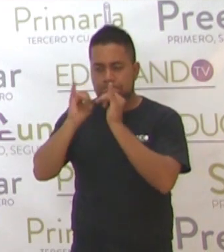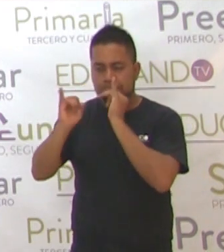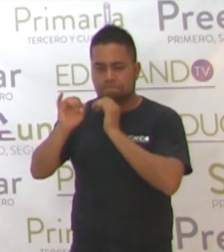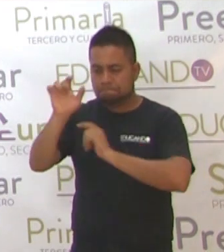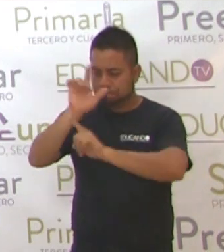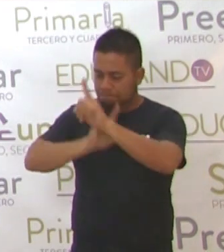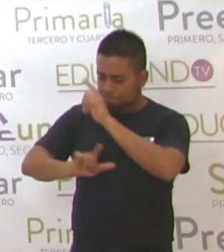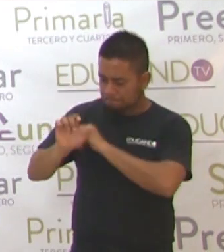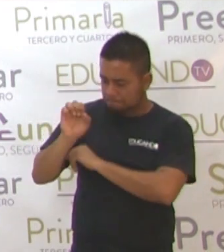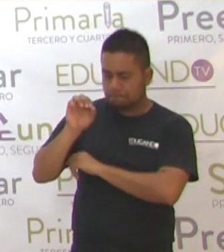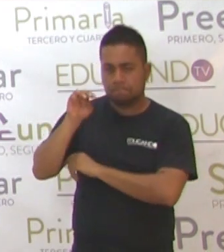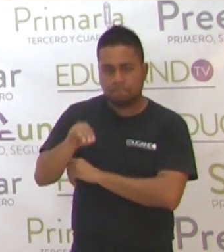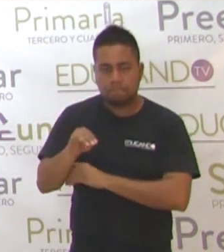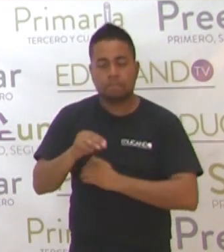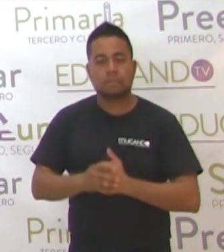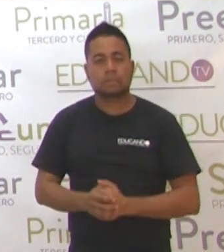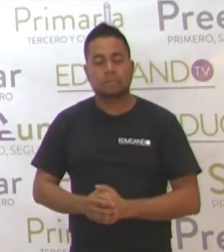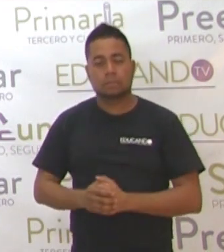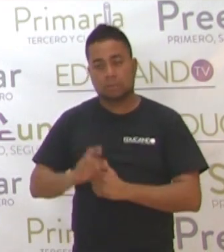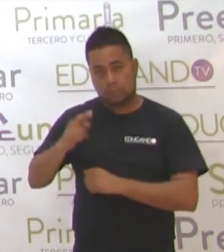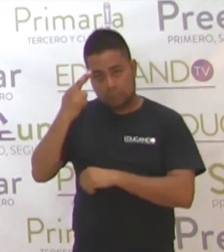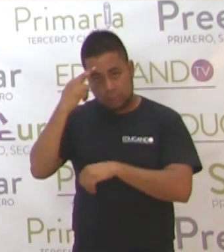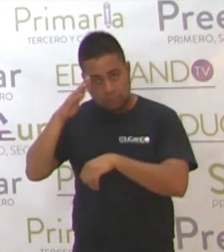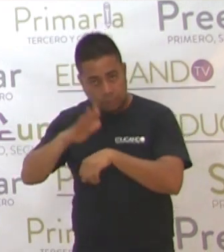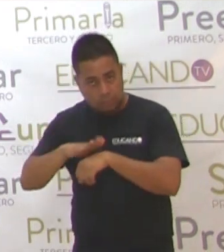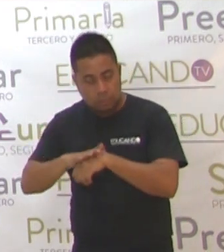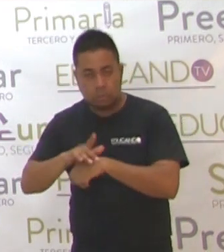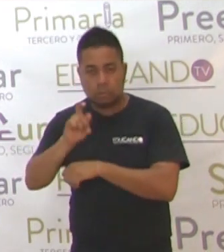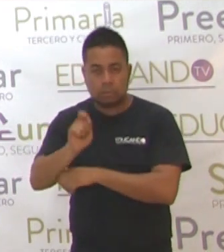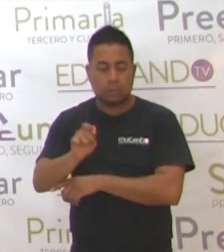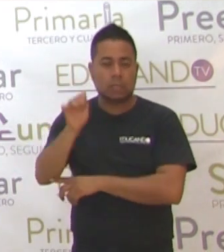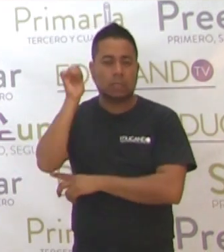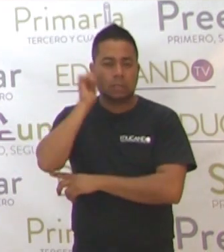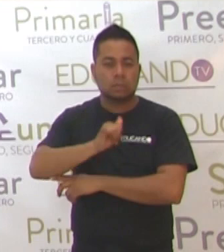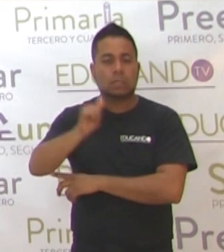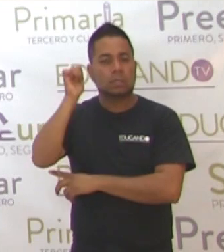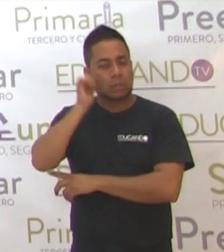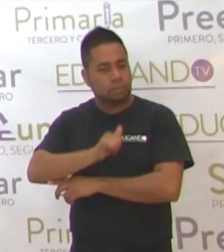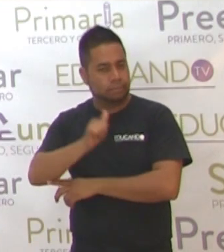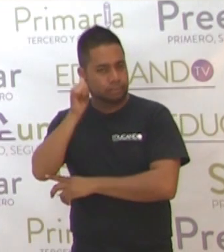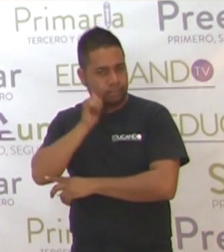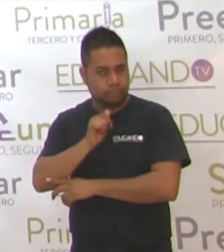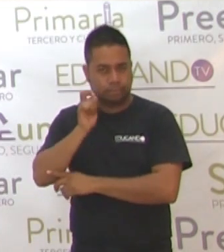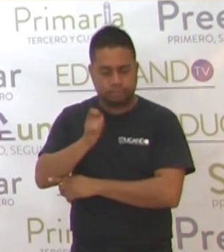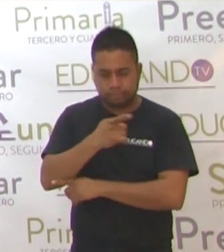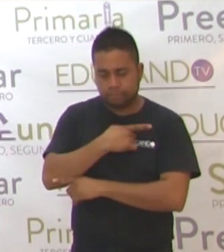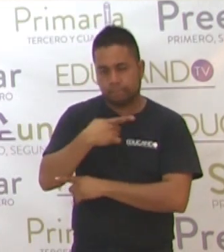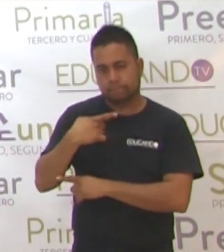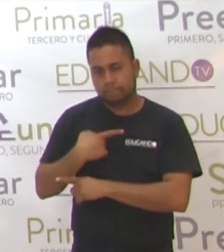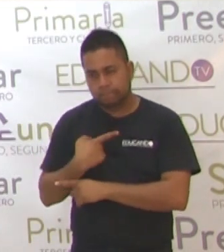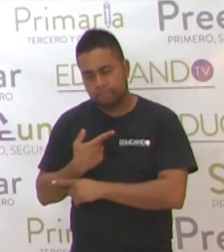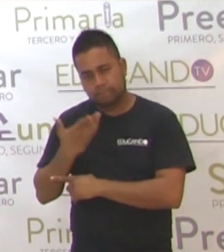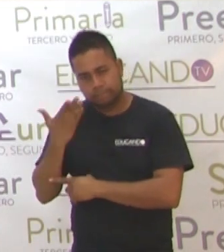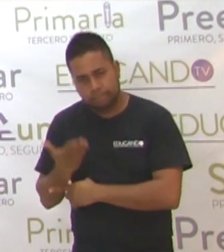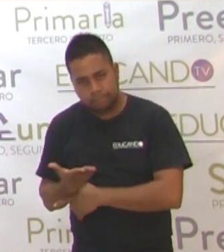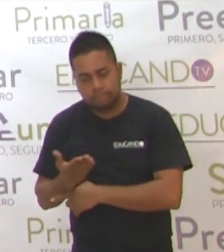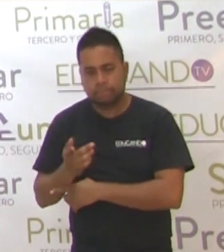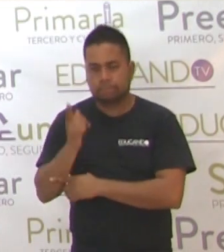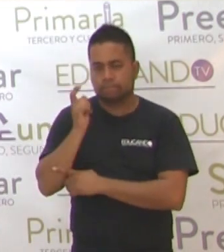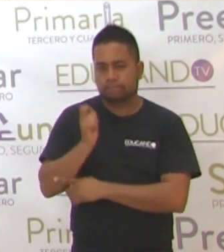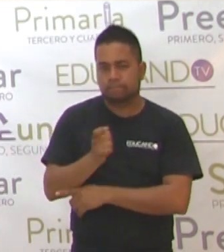de la lengua de señas mexicana te recuerdo siempre siempre hay que hacer y poner